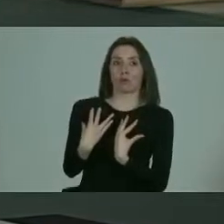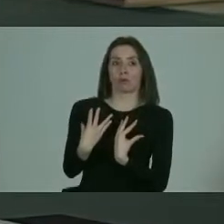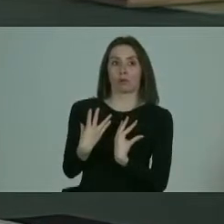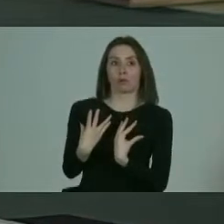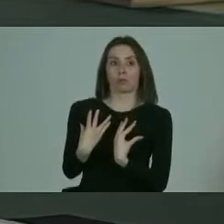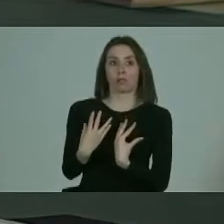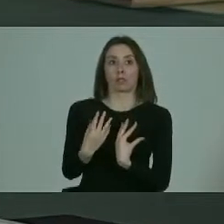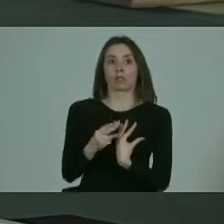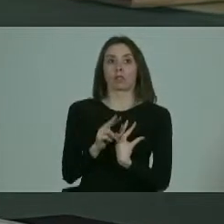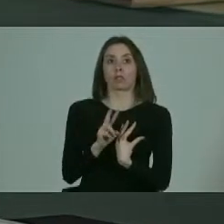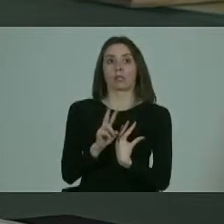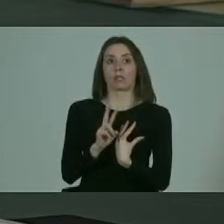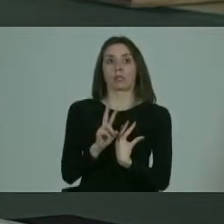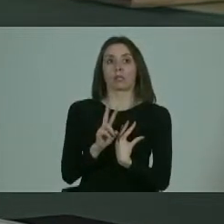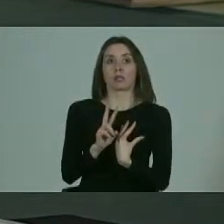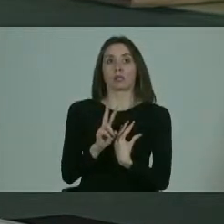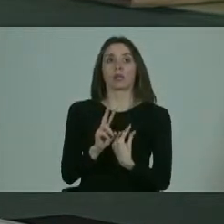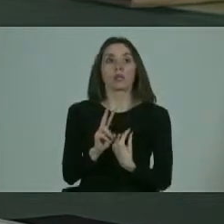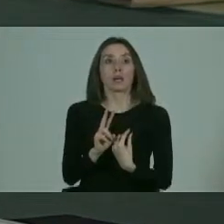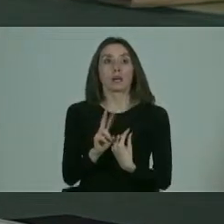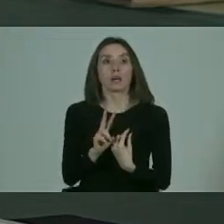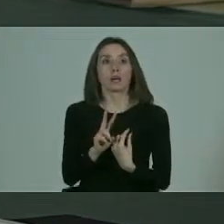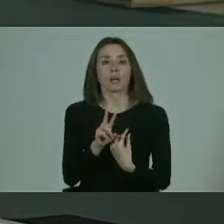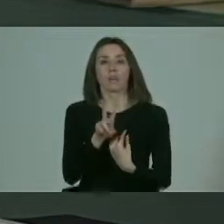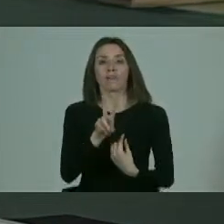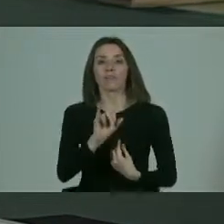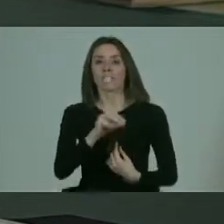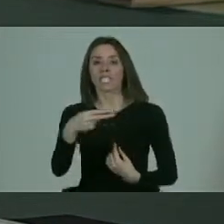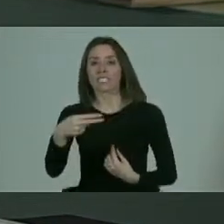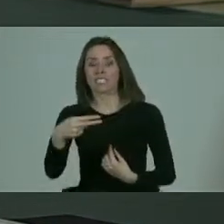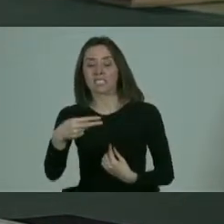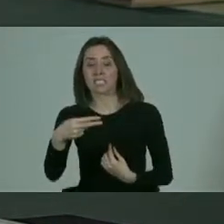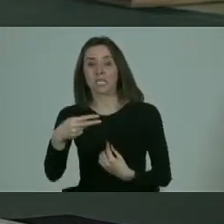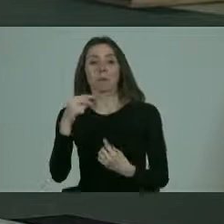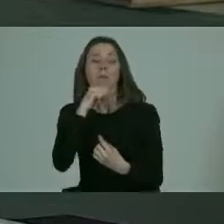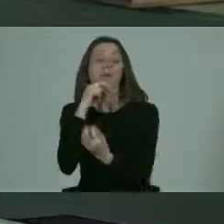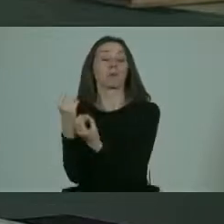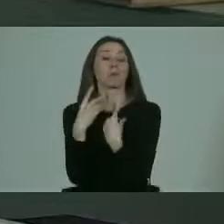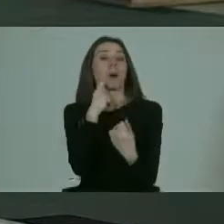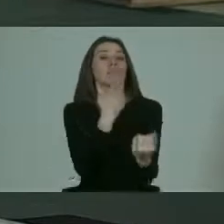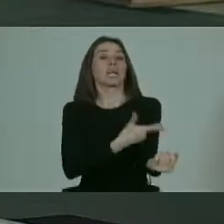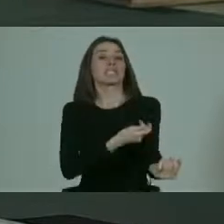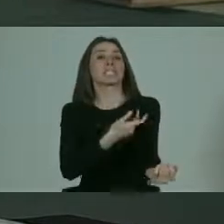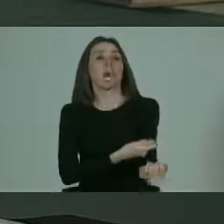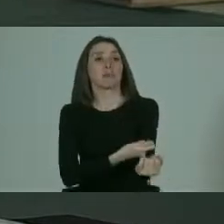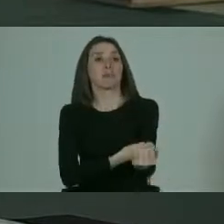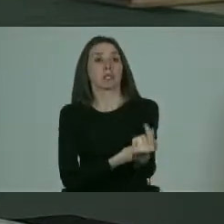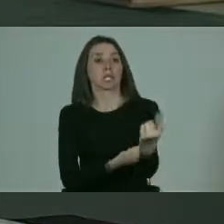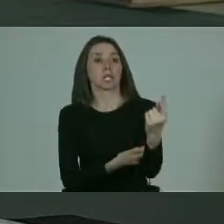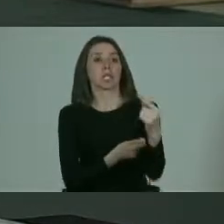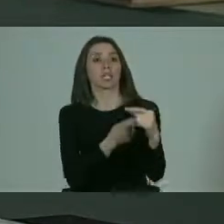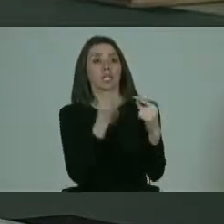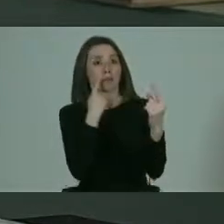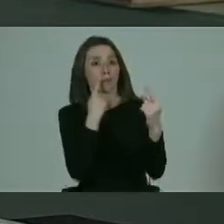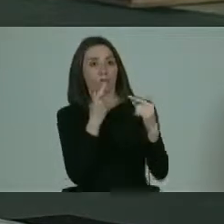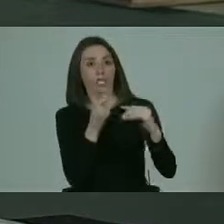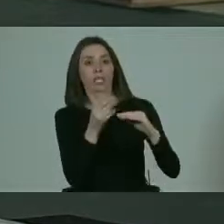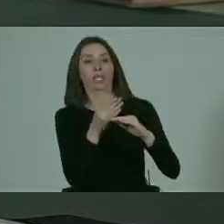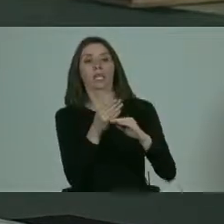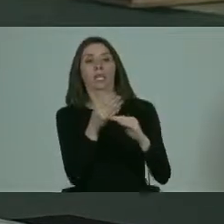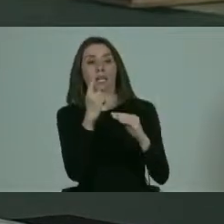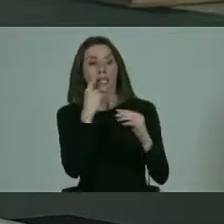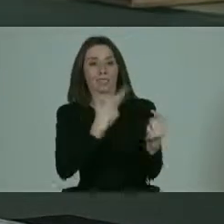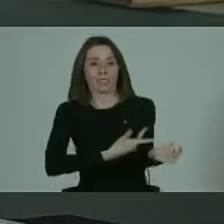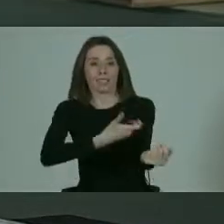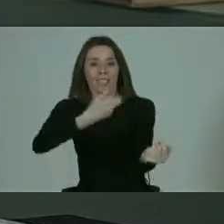virus de la inmunodeficiencia humana pues se puede detectar por la cantidad de analíticas que se